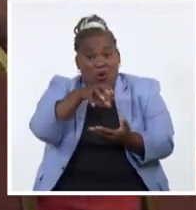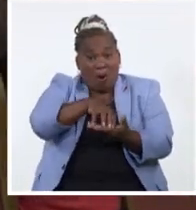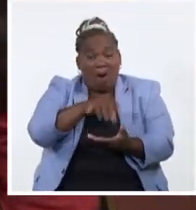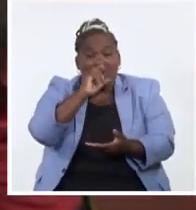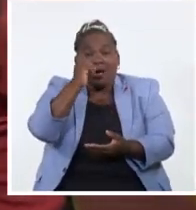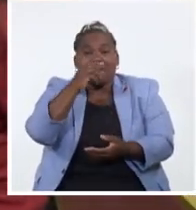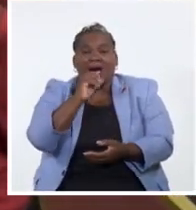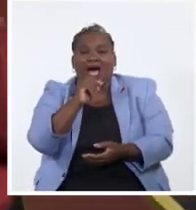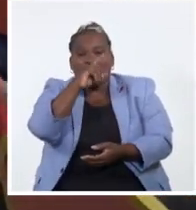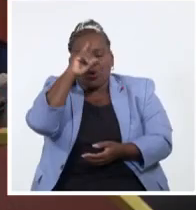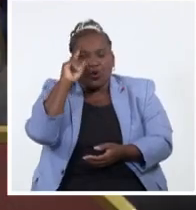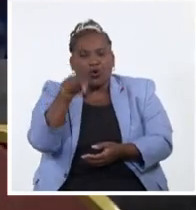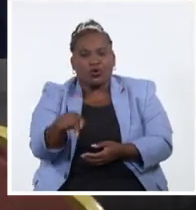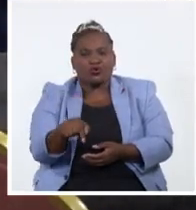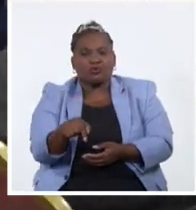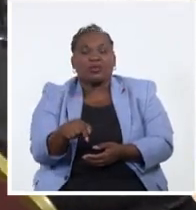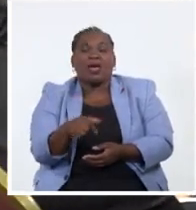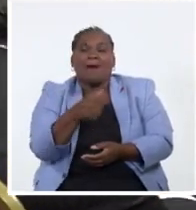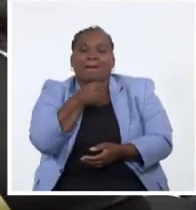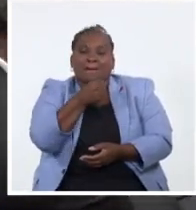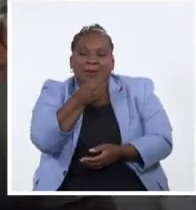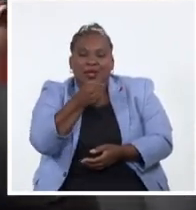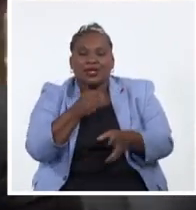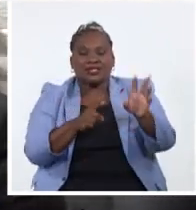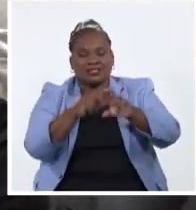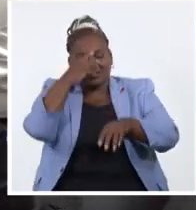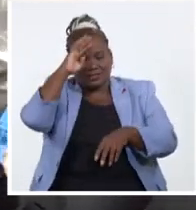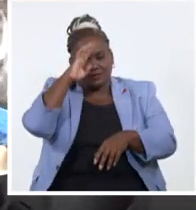Thalia González sistema informativo de la televisión cubana